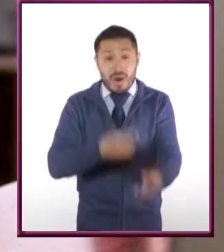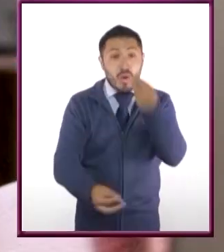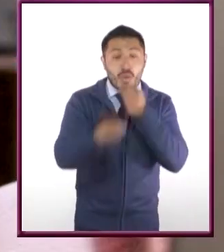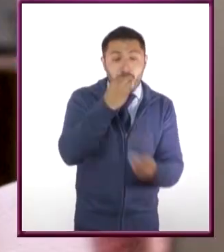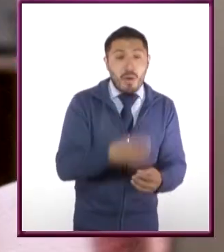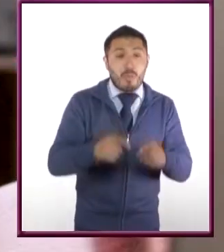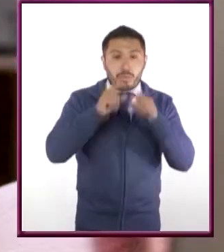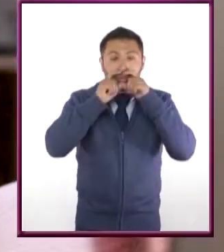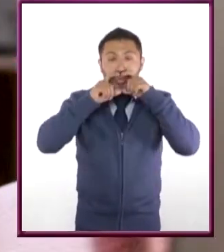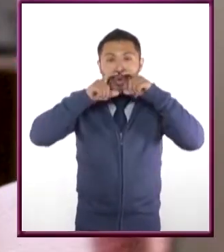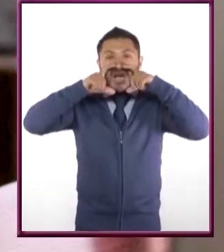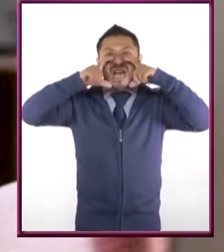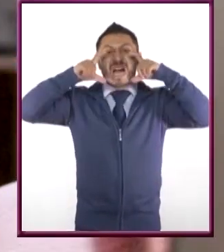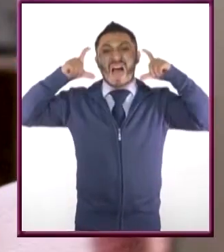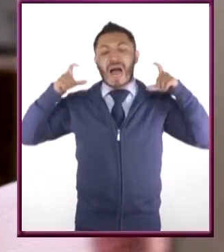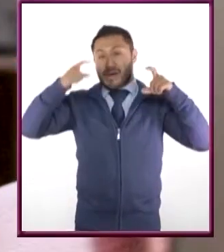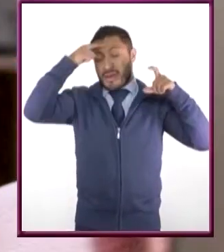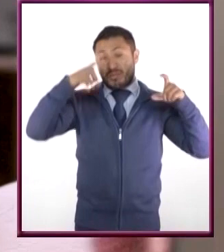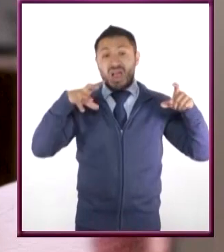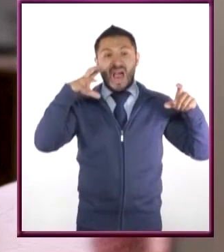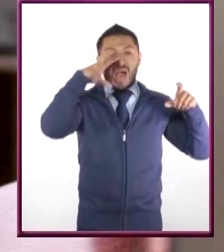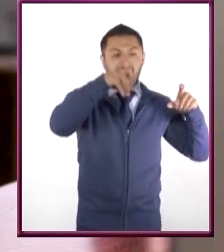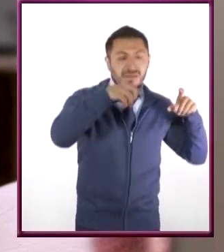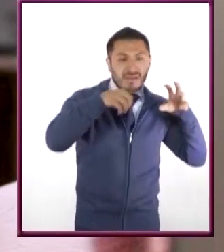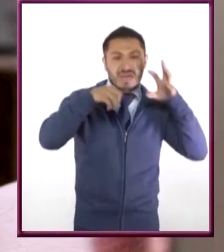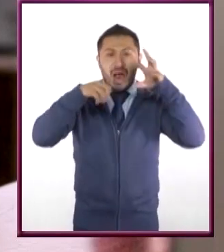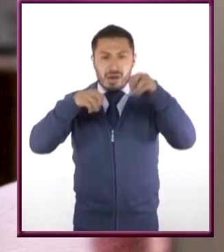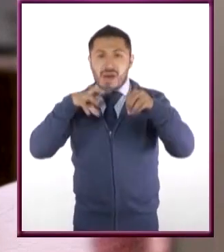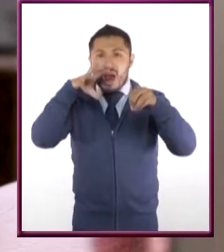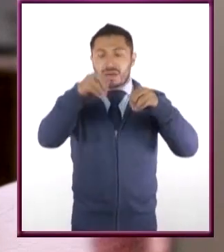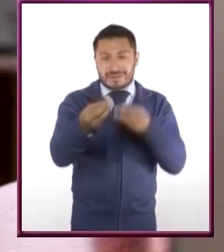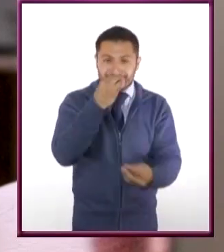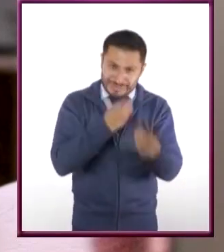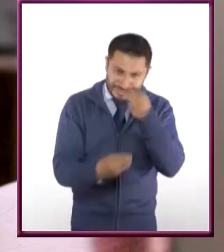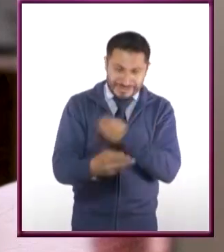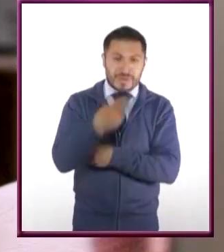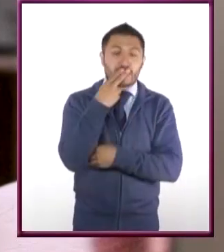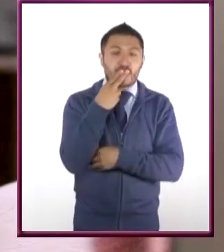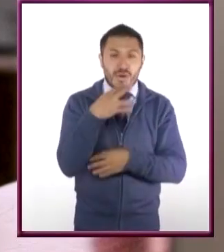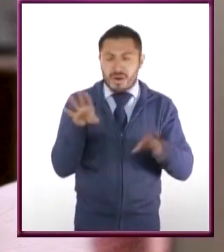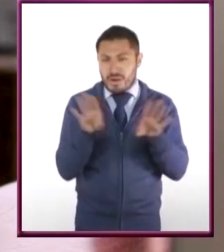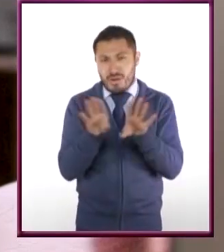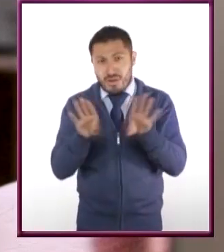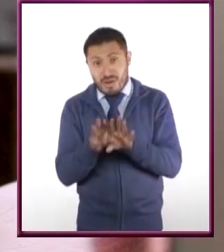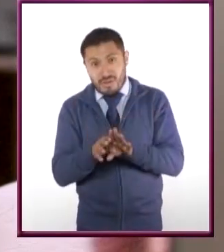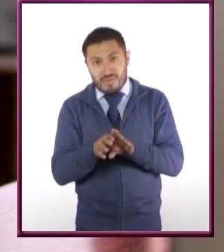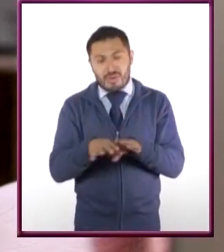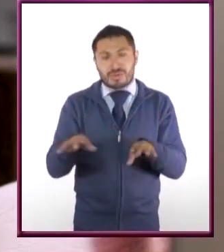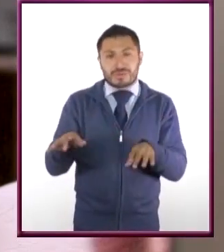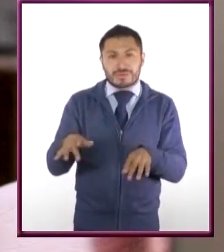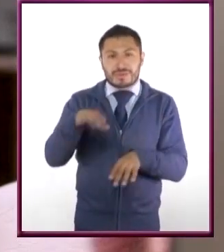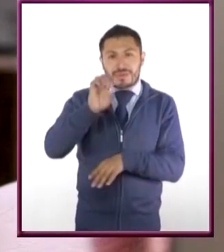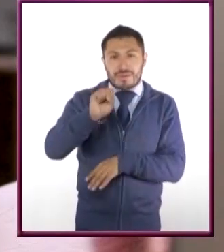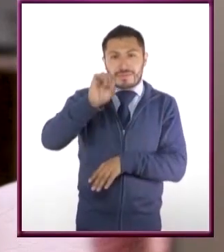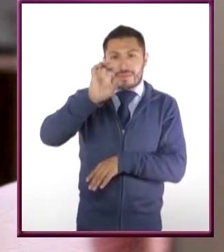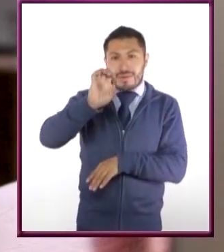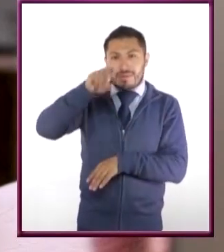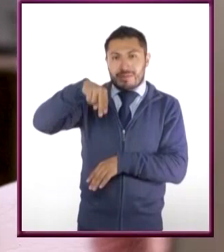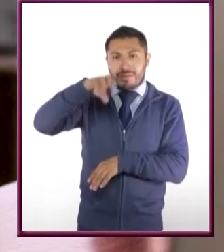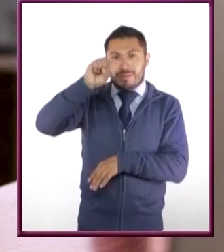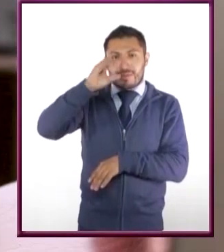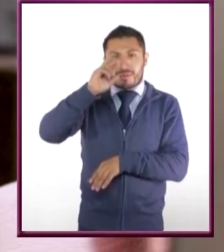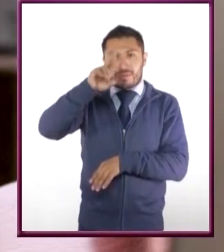bocas para poder atrapar a lo que se les va apareciendo y utilizan más bien sensores para